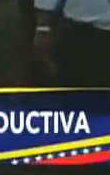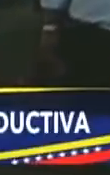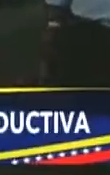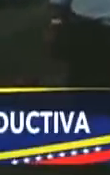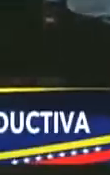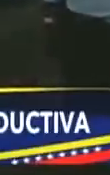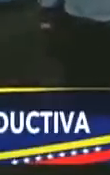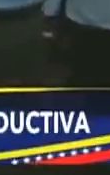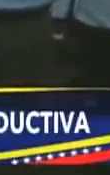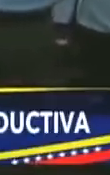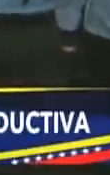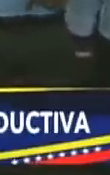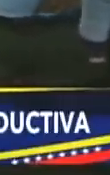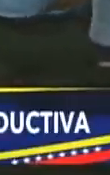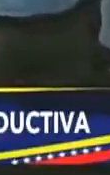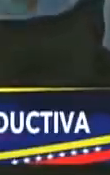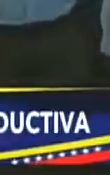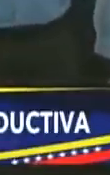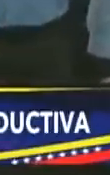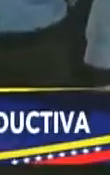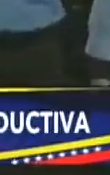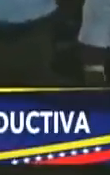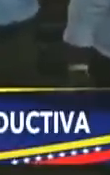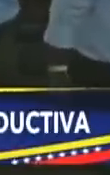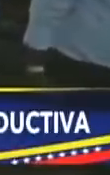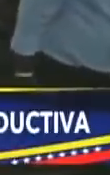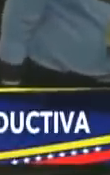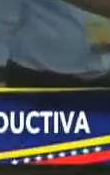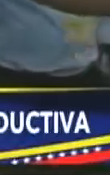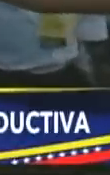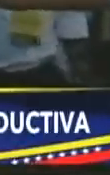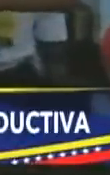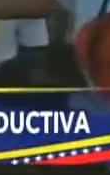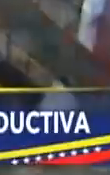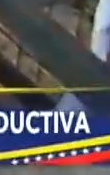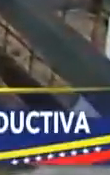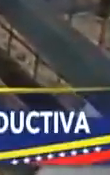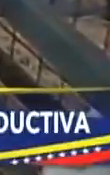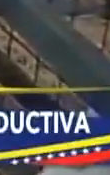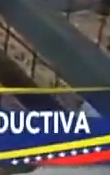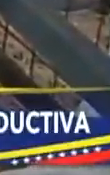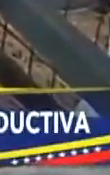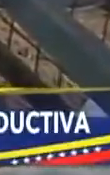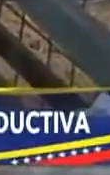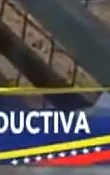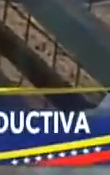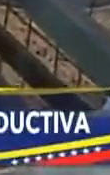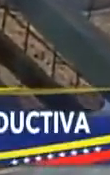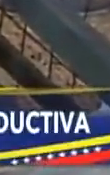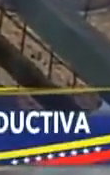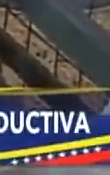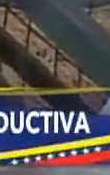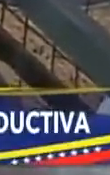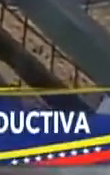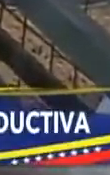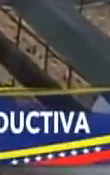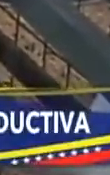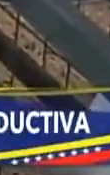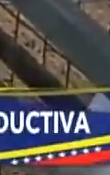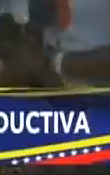han venido también trabajándola para mejorar la genética venezolana. Ella es una productora de Mérida,